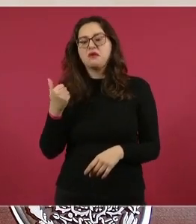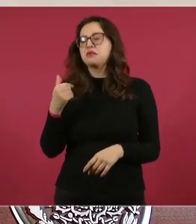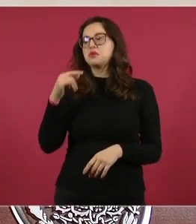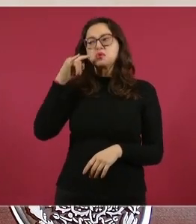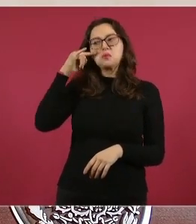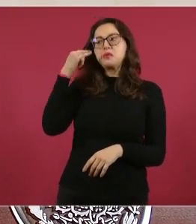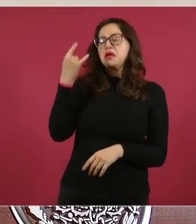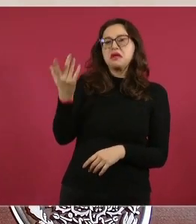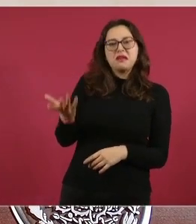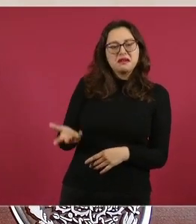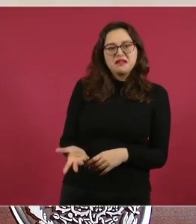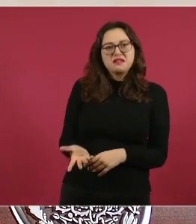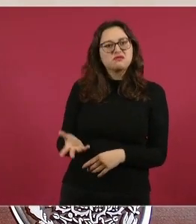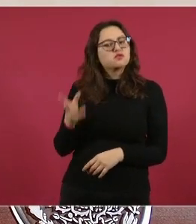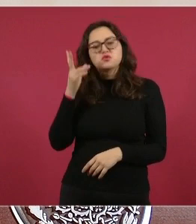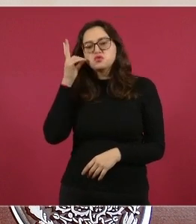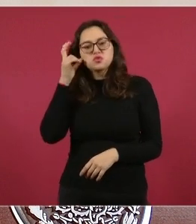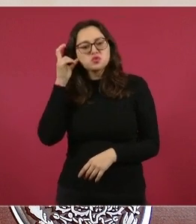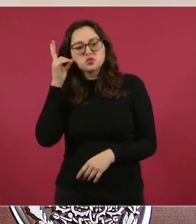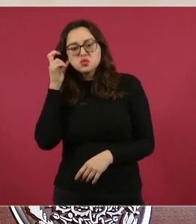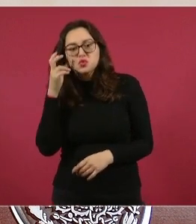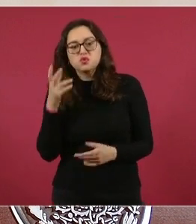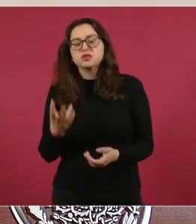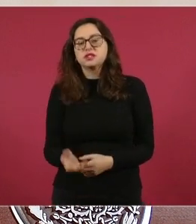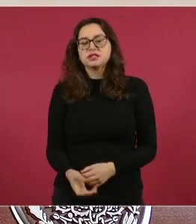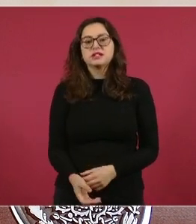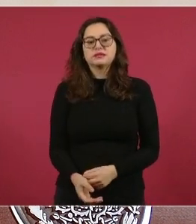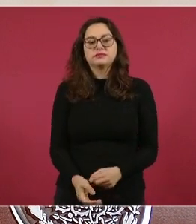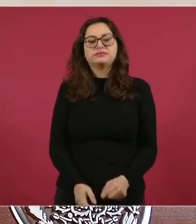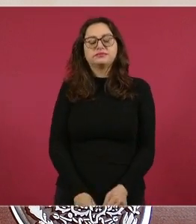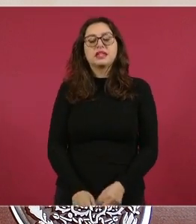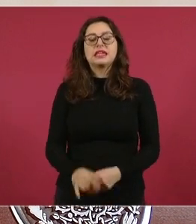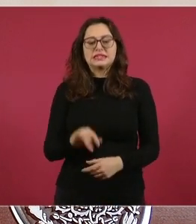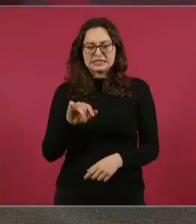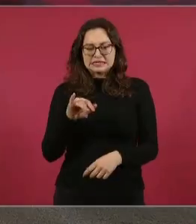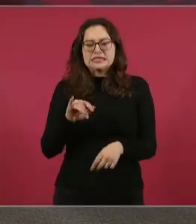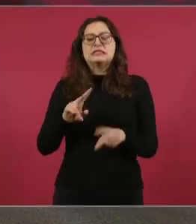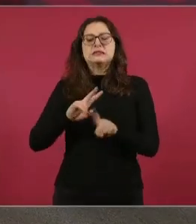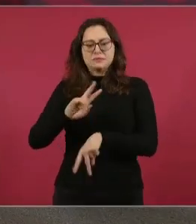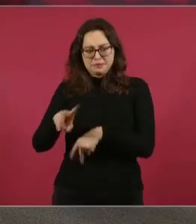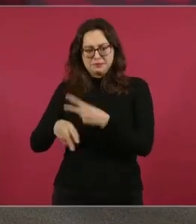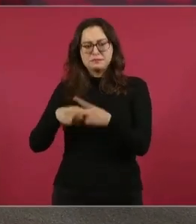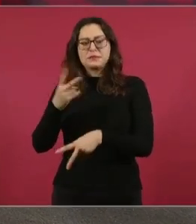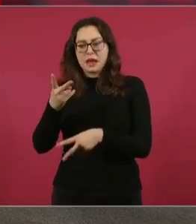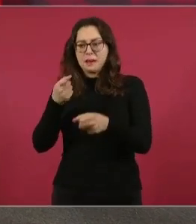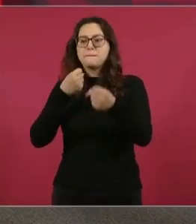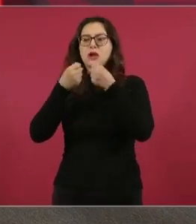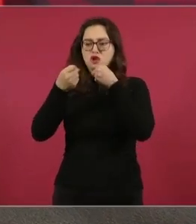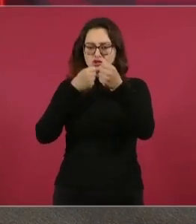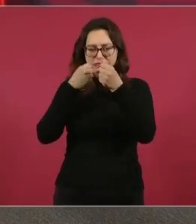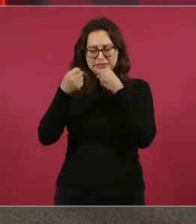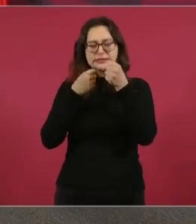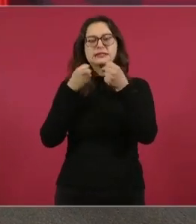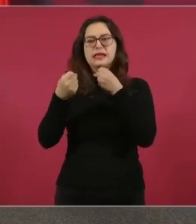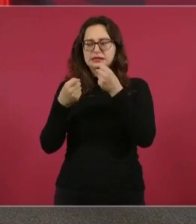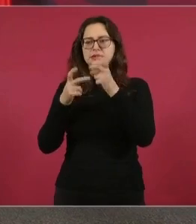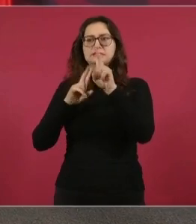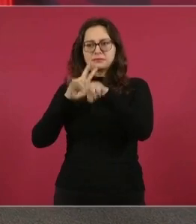compañeras, compañeros de ustedes, de los medios de información. Sin embargo,